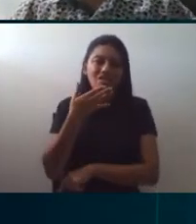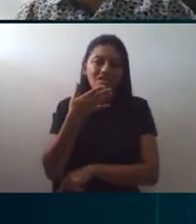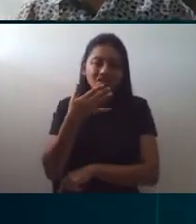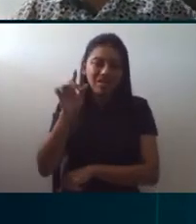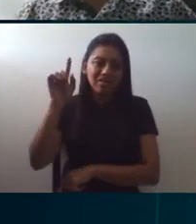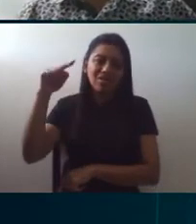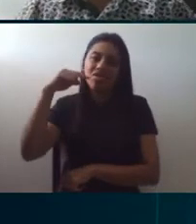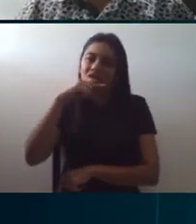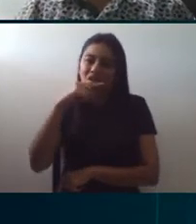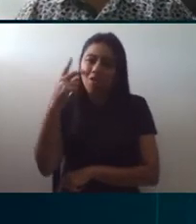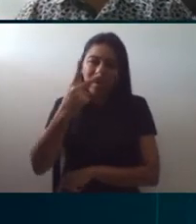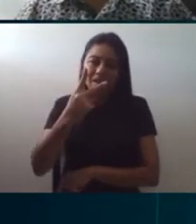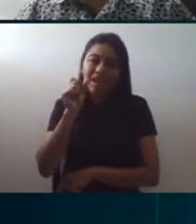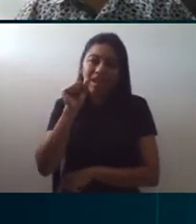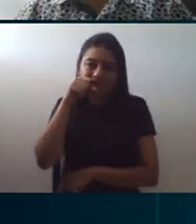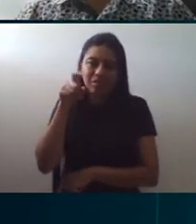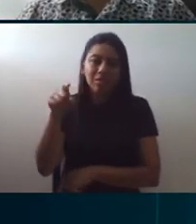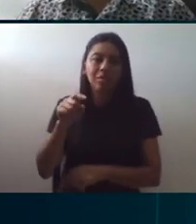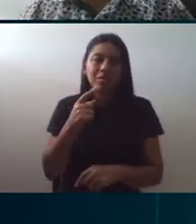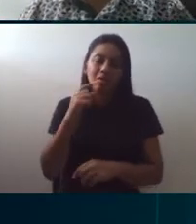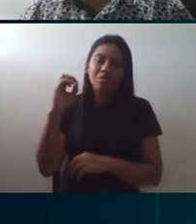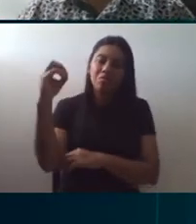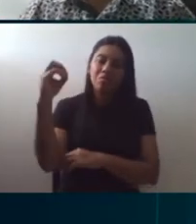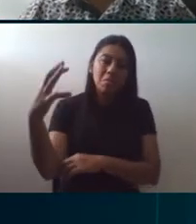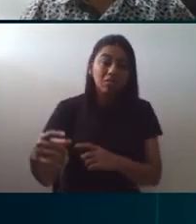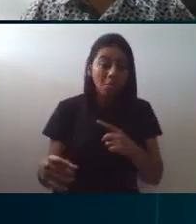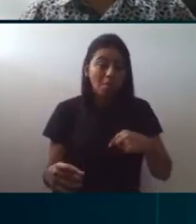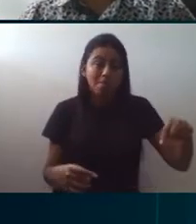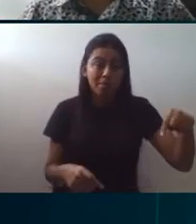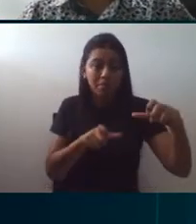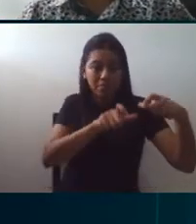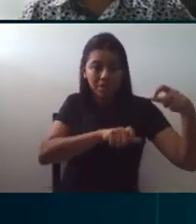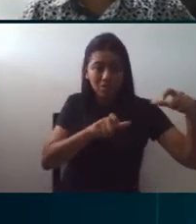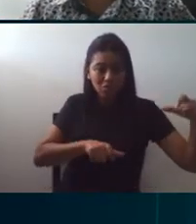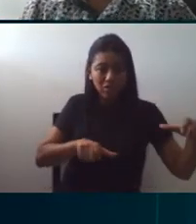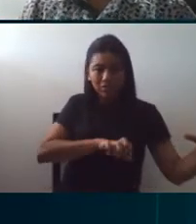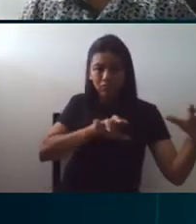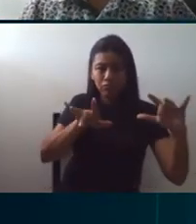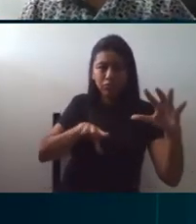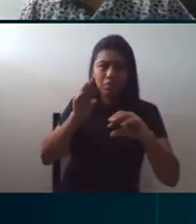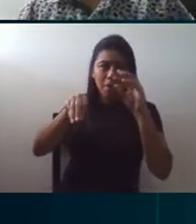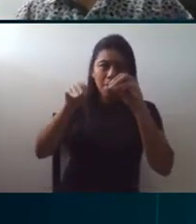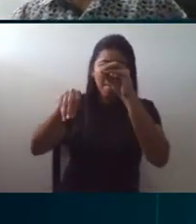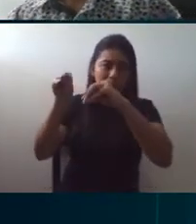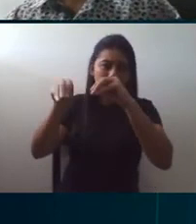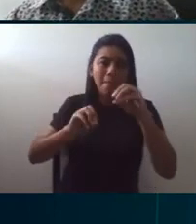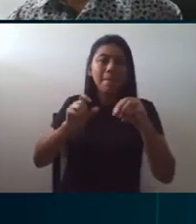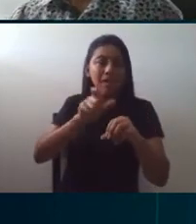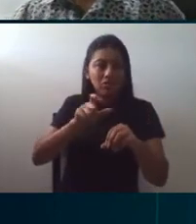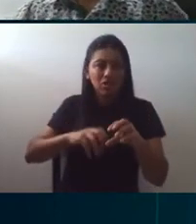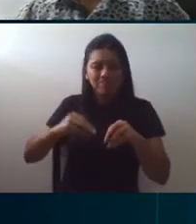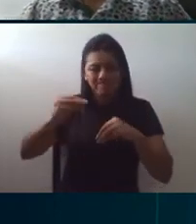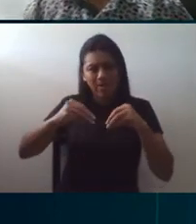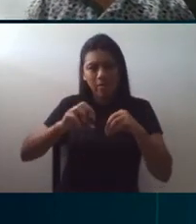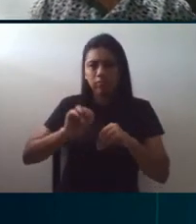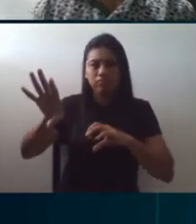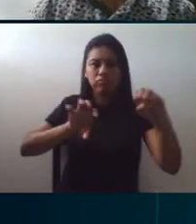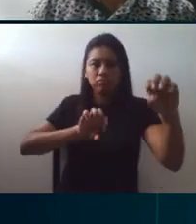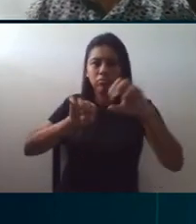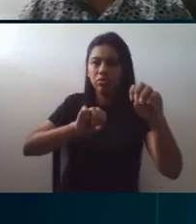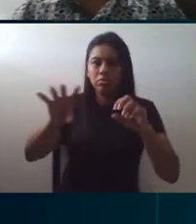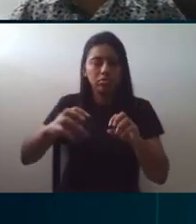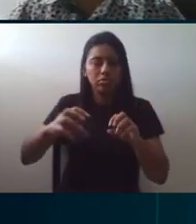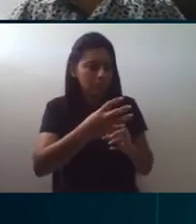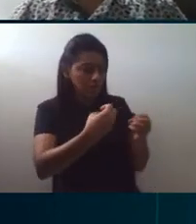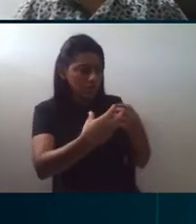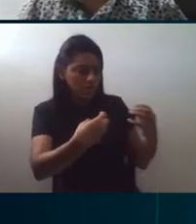mundo está escribiendo qué le está pasando, escribiendo la bitácora y hay un algoritmo leyendo toda esa bitácora y mediante lo que se va escribiendo él va identificando un semáforo,